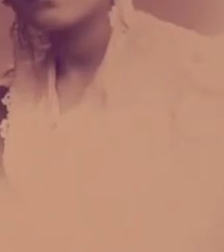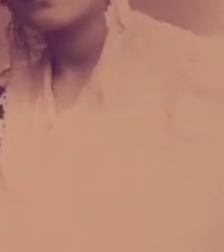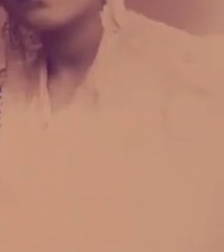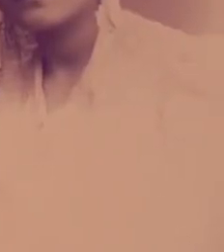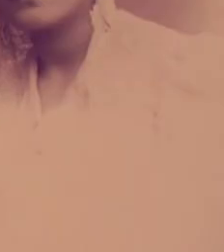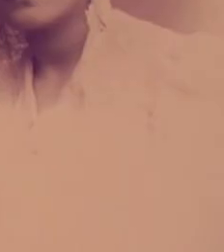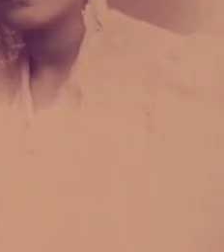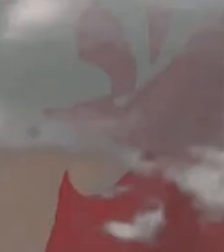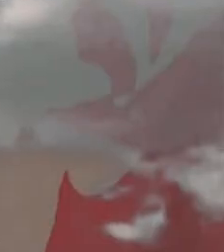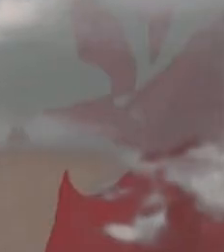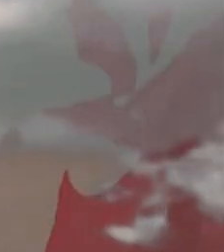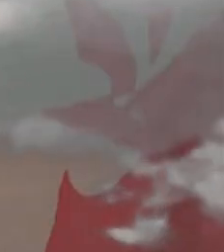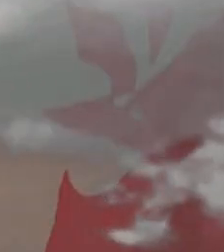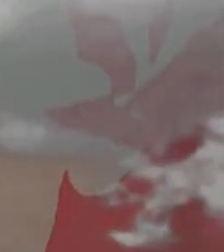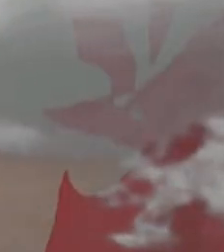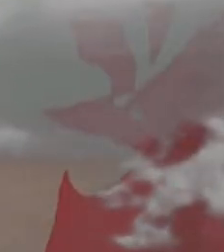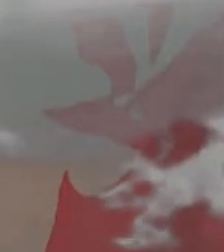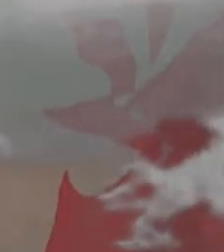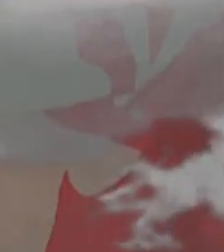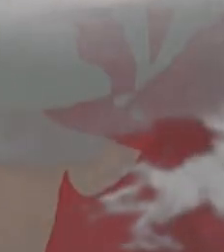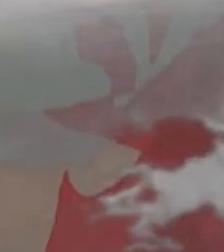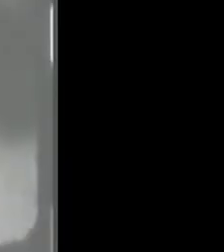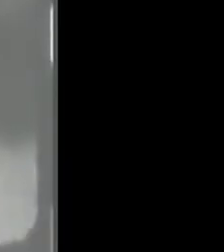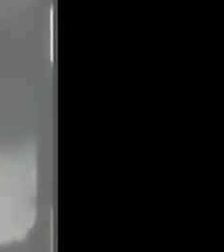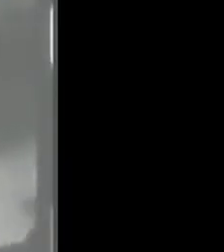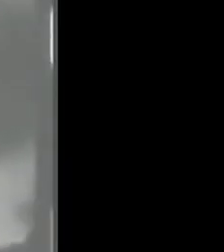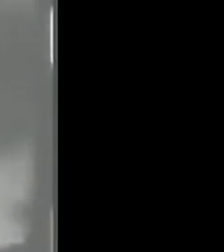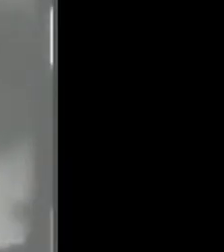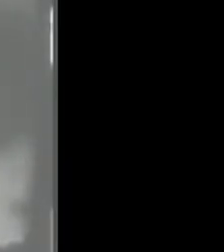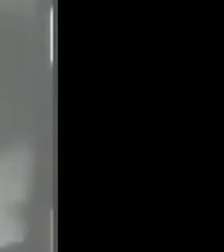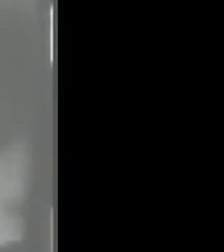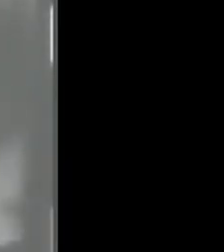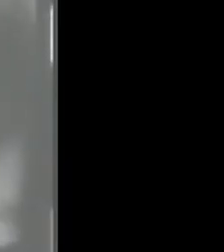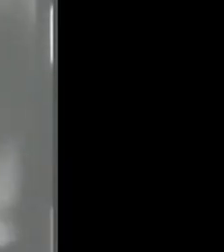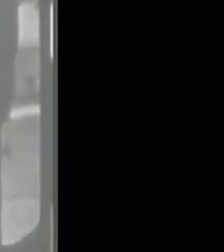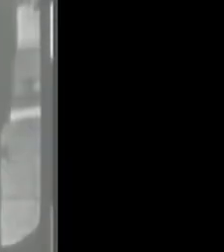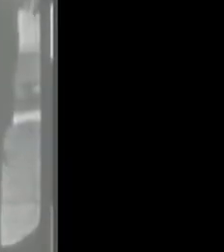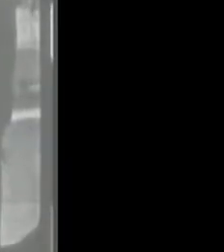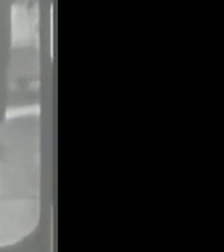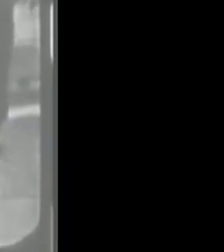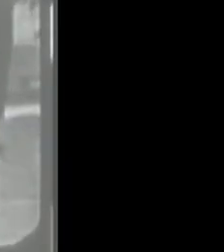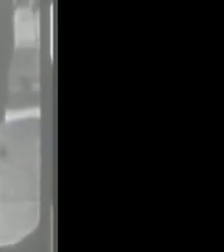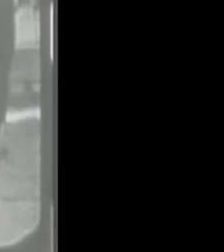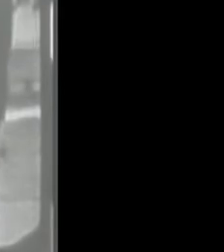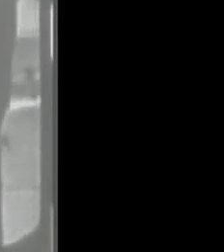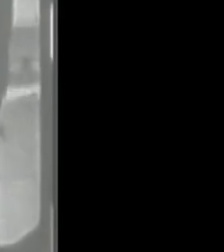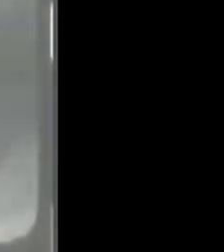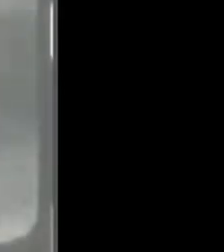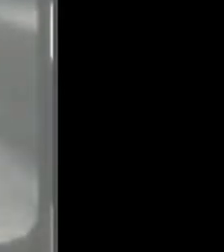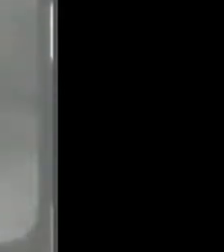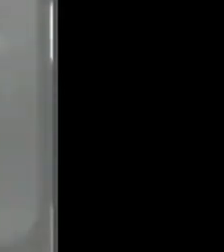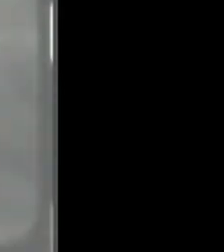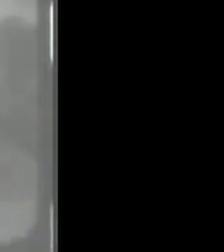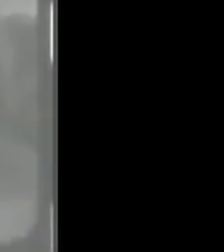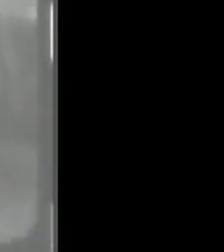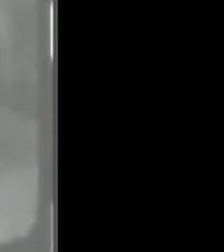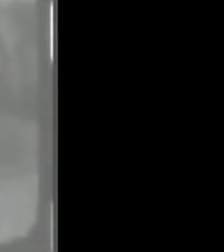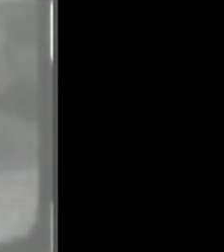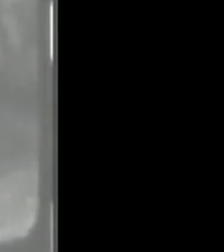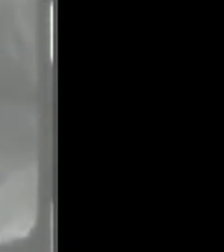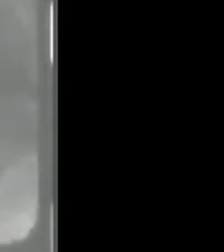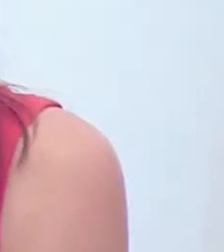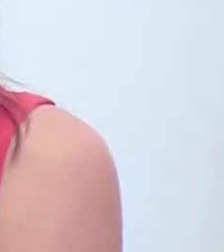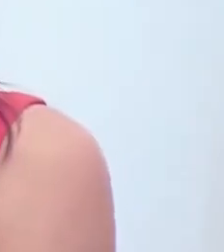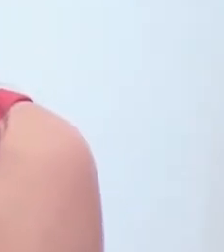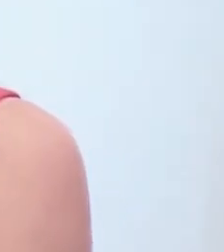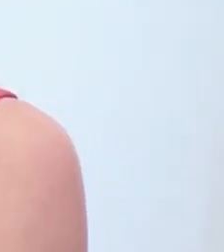del feminismo en el Perú. Nuevas verdades de la historia republicana del Perú. Regresa. Arguedas en realidad no